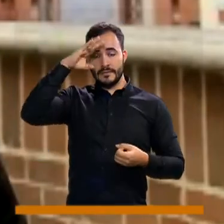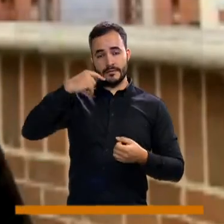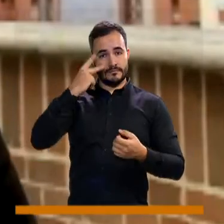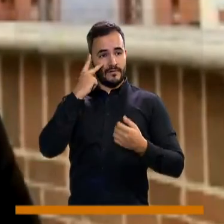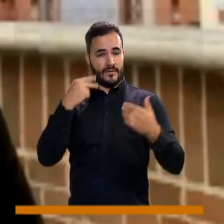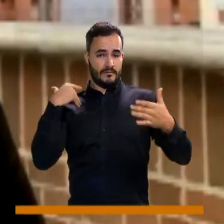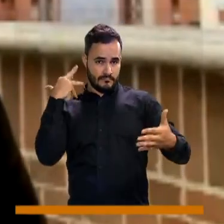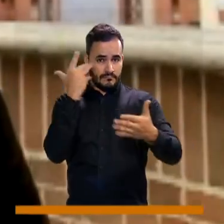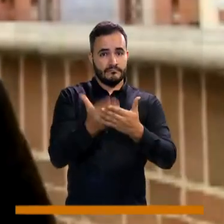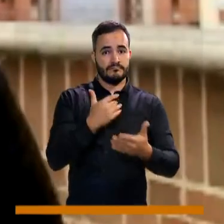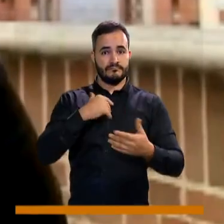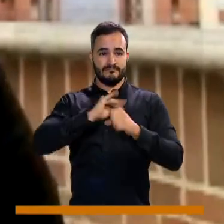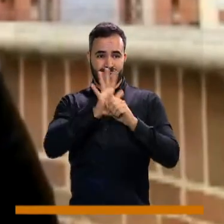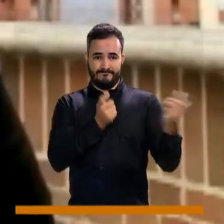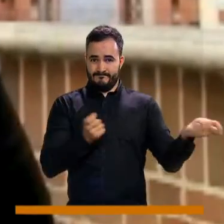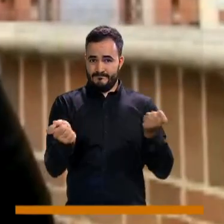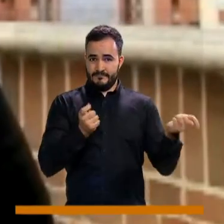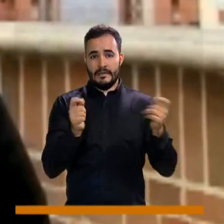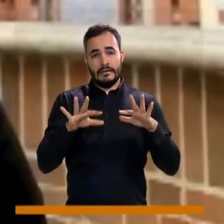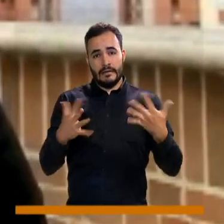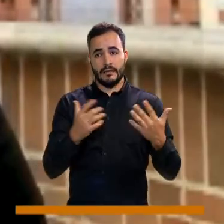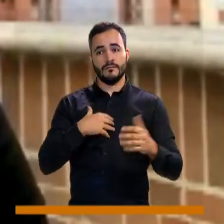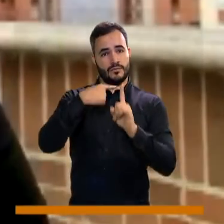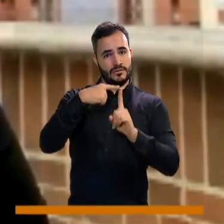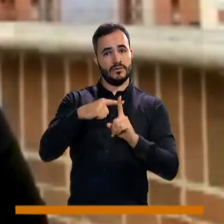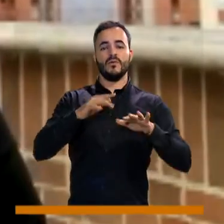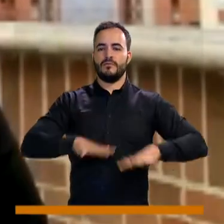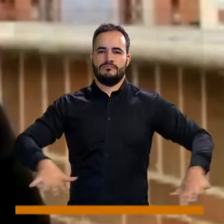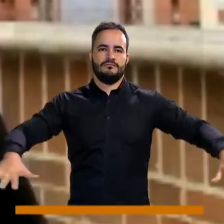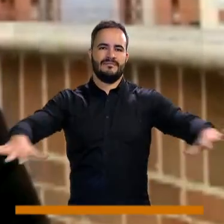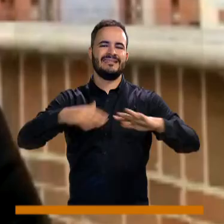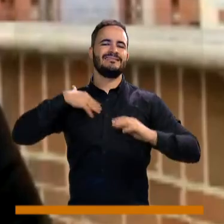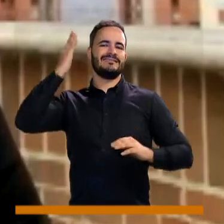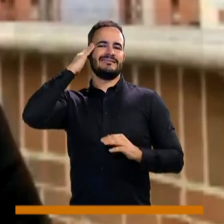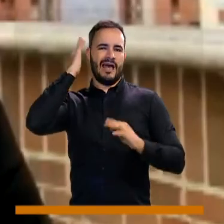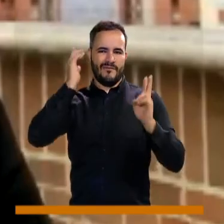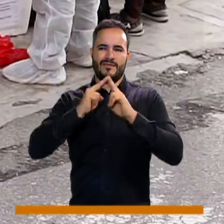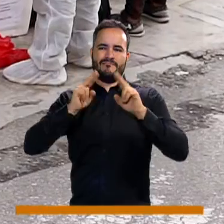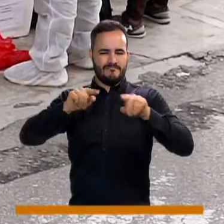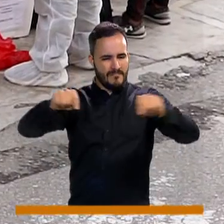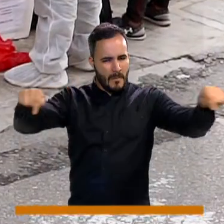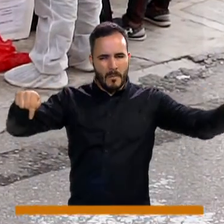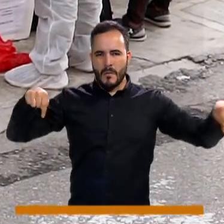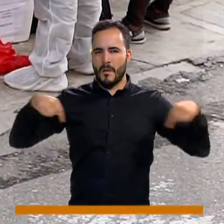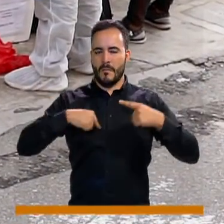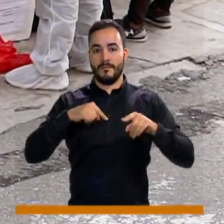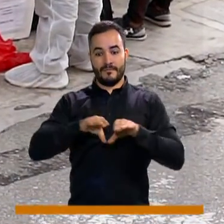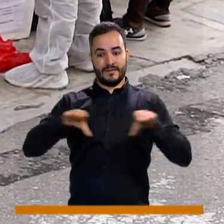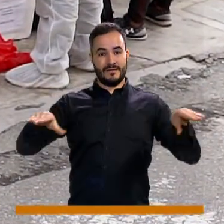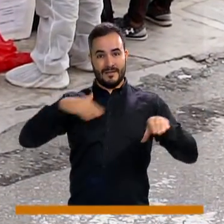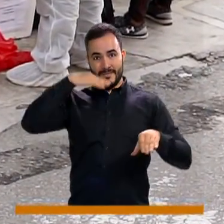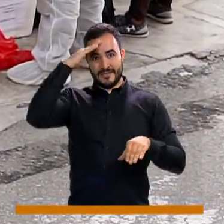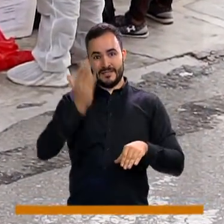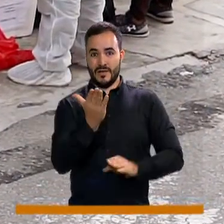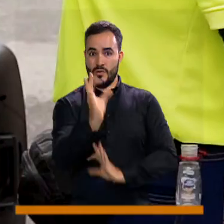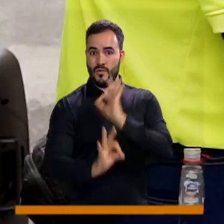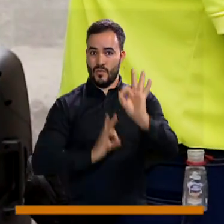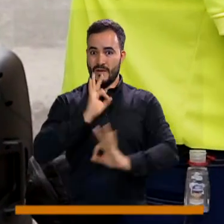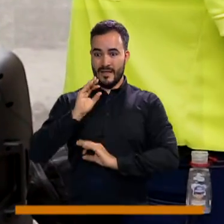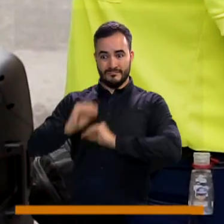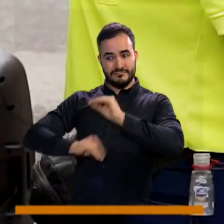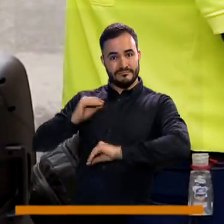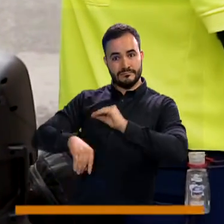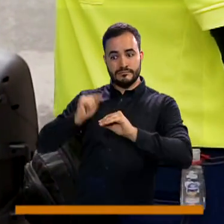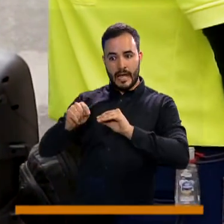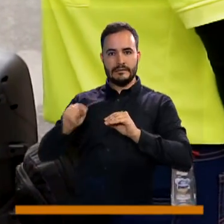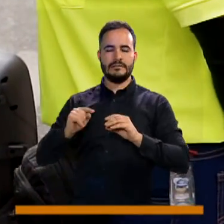que la ciudad de Medellín ha tenido con la gestión de la pandemia es el conocimiento de su territorio. La plataforma Medellín Me Cuida contribuyó